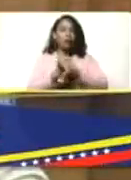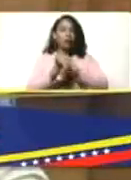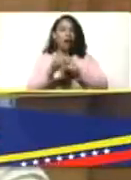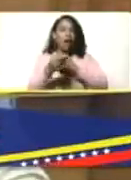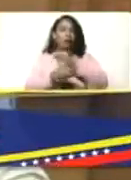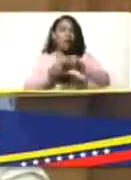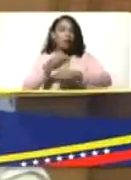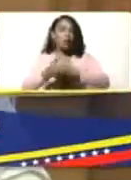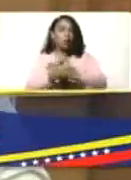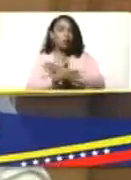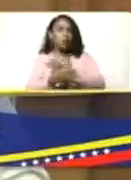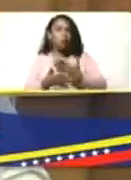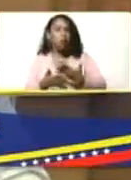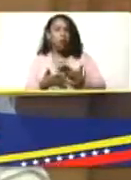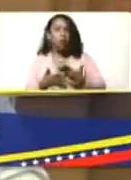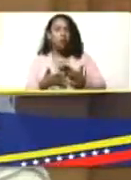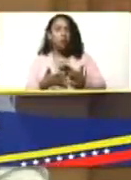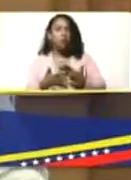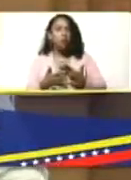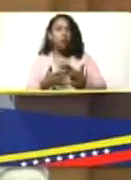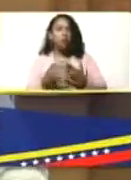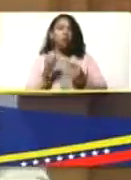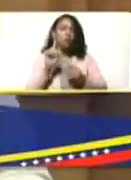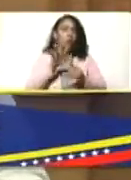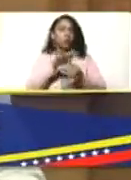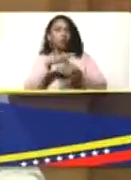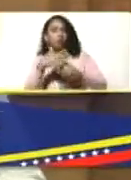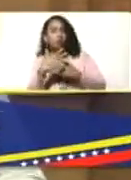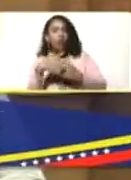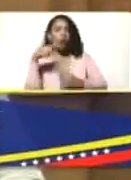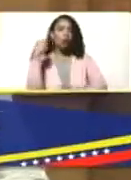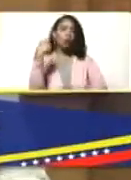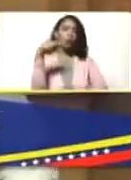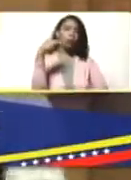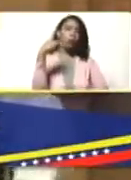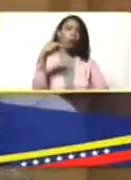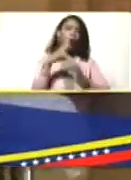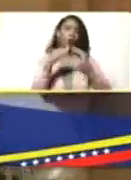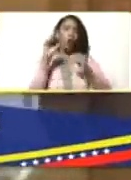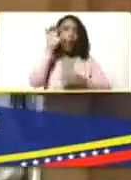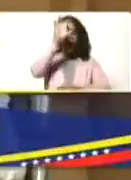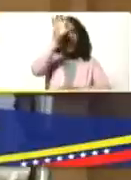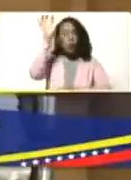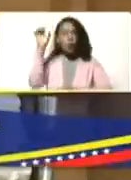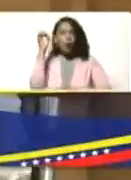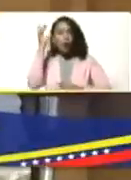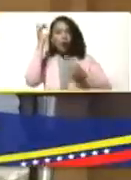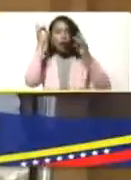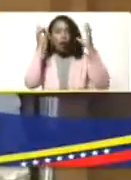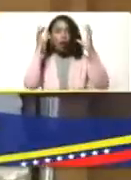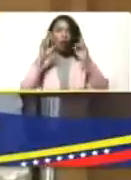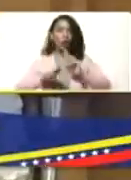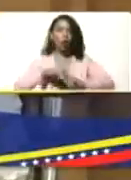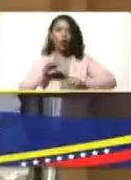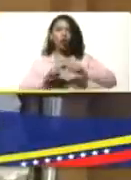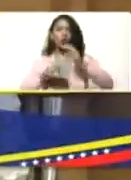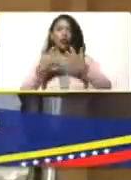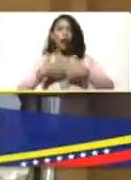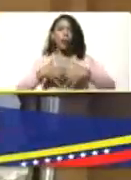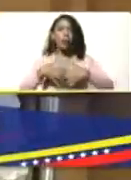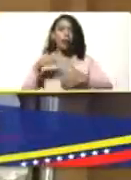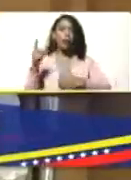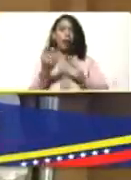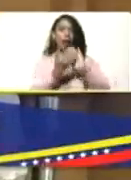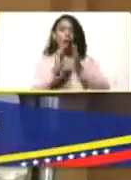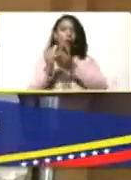en una situación negativa para todos los países que hicimos parte de esa comunidad